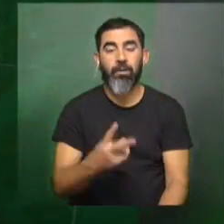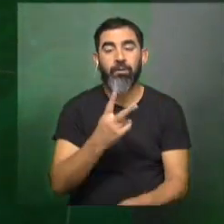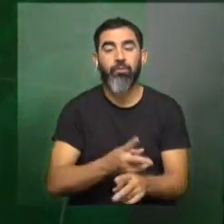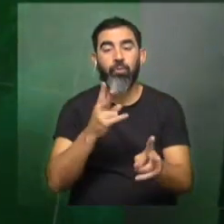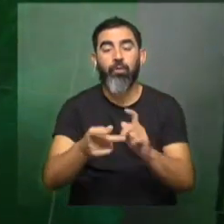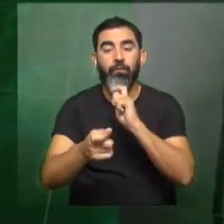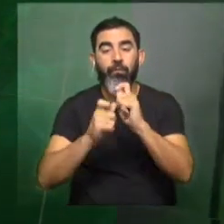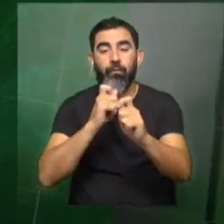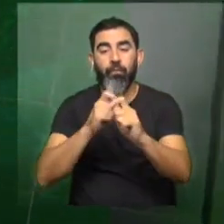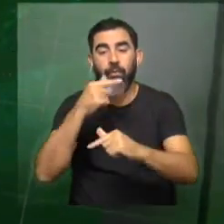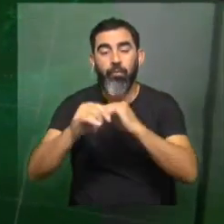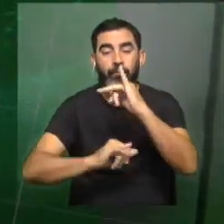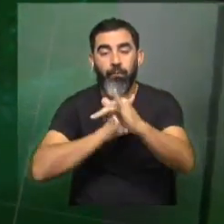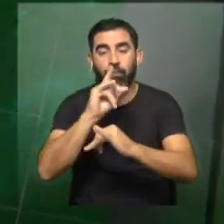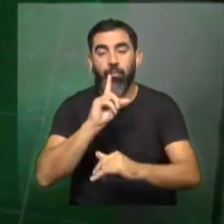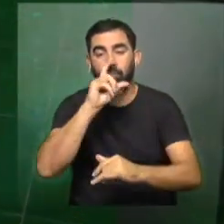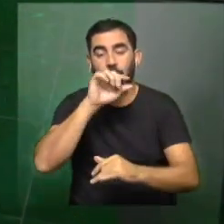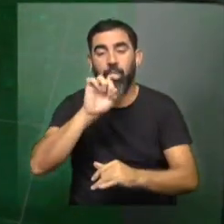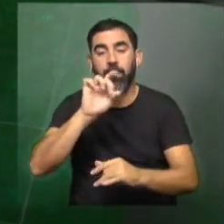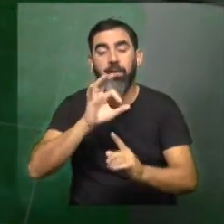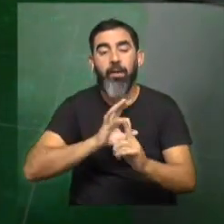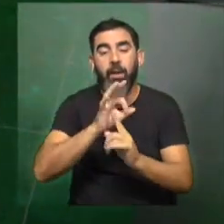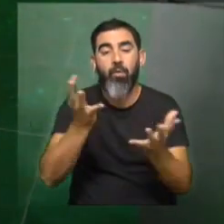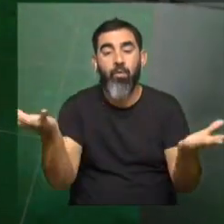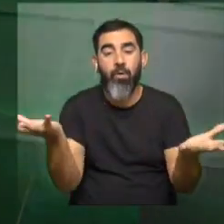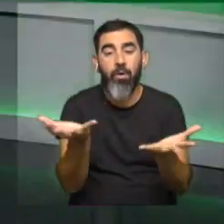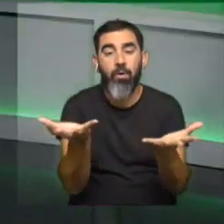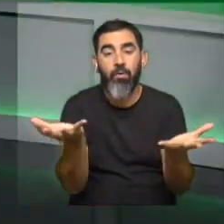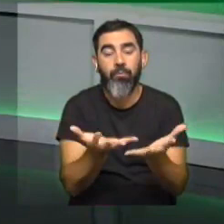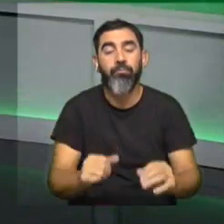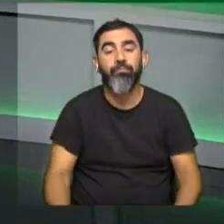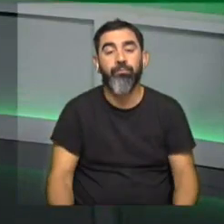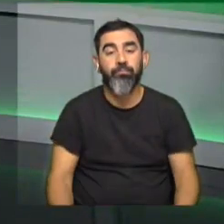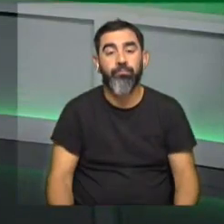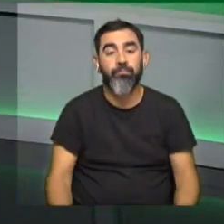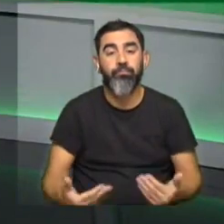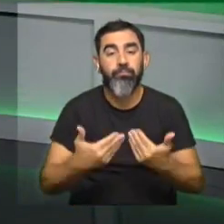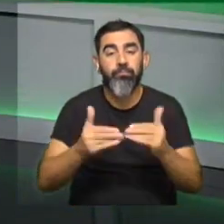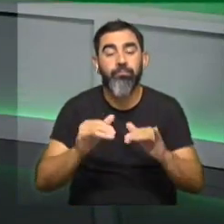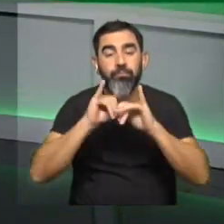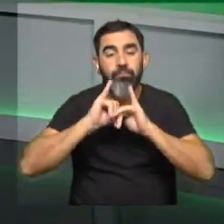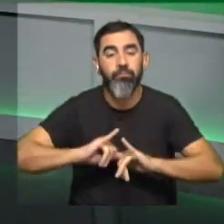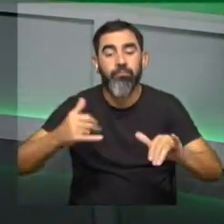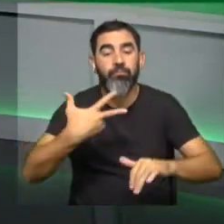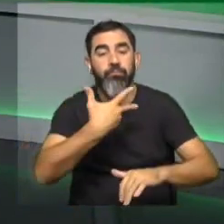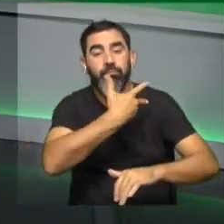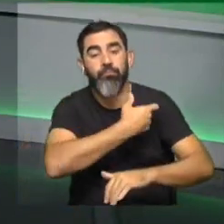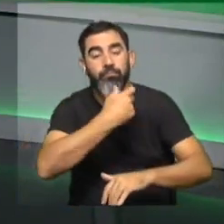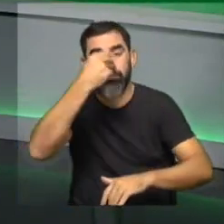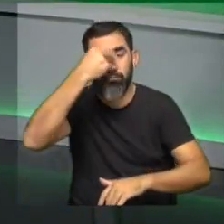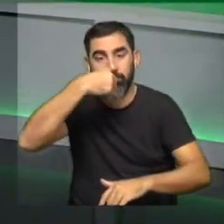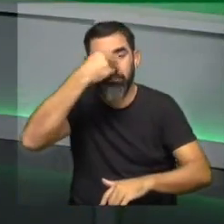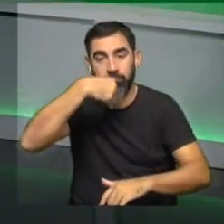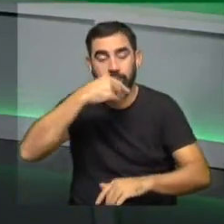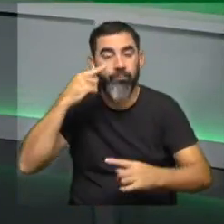Bloque de MBD Noticias, continuamos con información con 15 grados aquí en Montevideo y les contamos que comenzó hoy la campaña de vacunación contra la gripe.